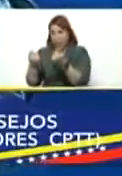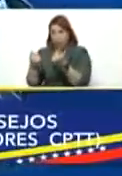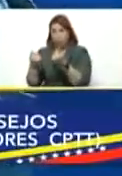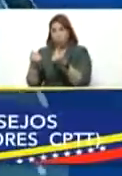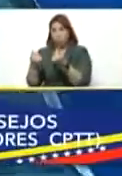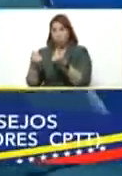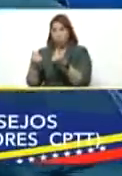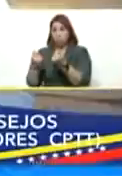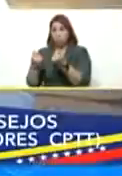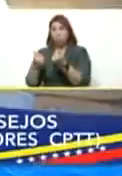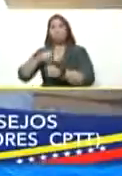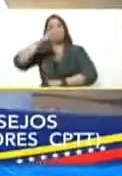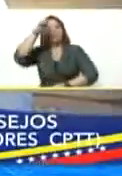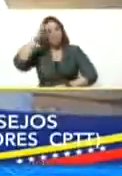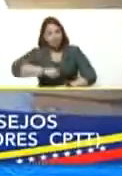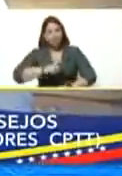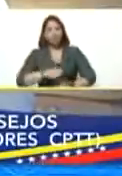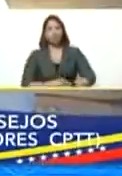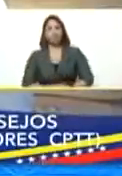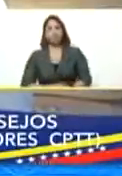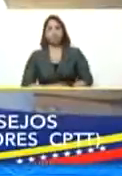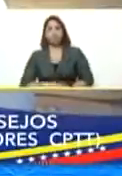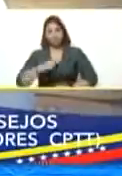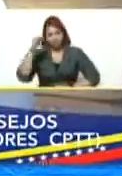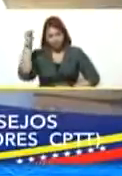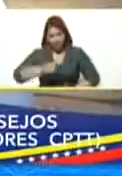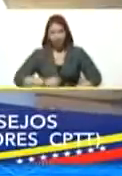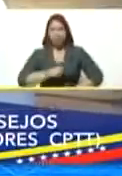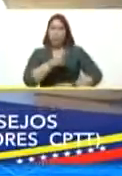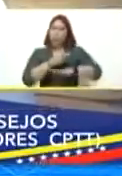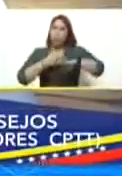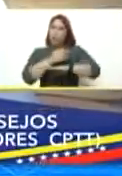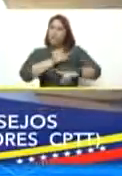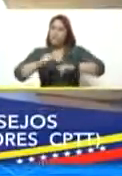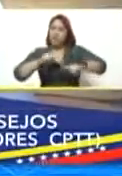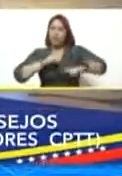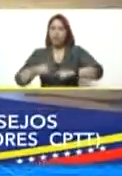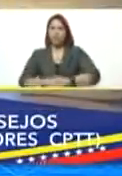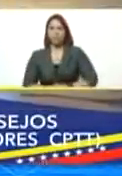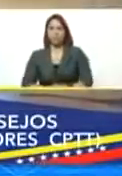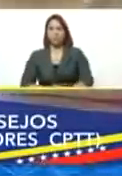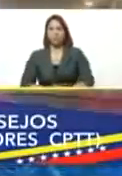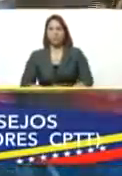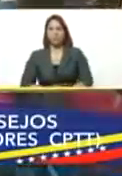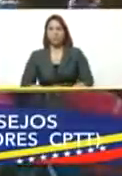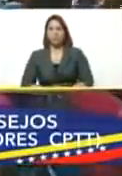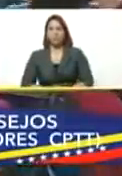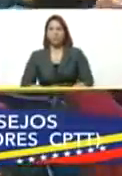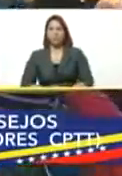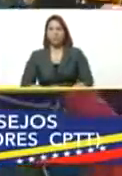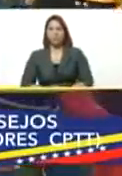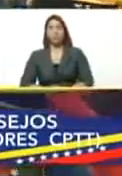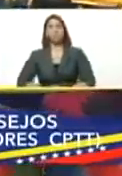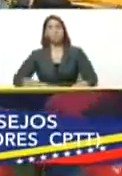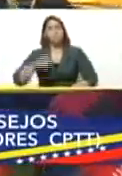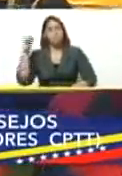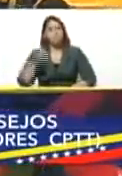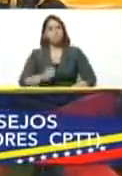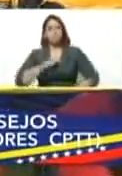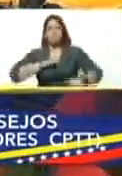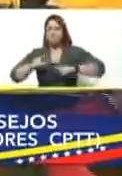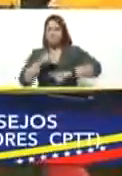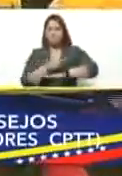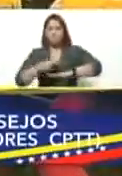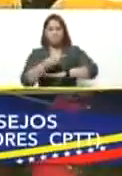vamos a dar. ¡Así! ¡Así! Así es que se gobierna. Así es que se gobierna.